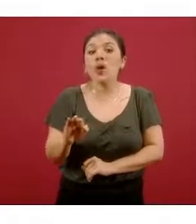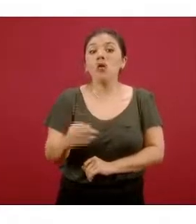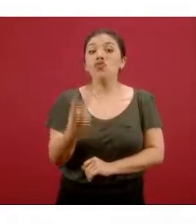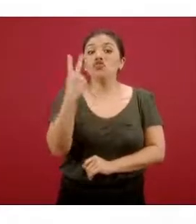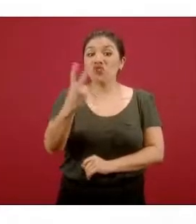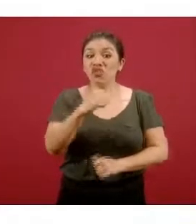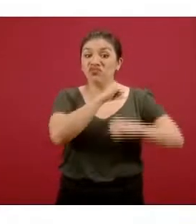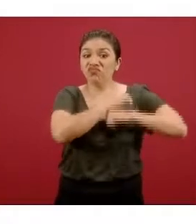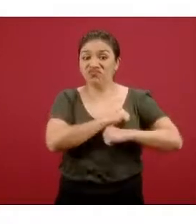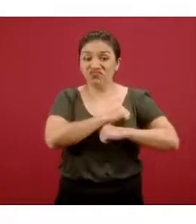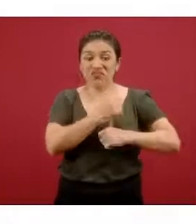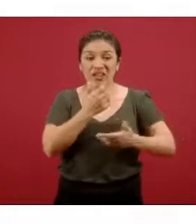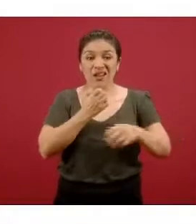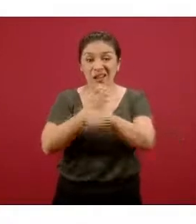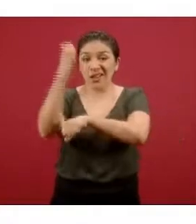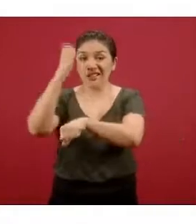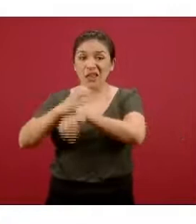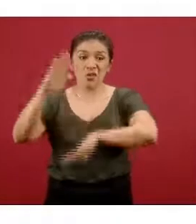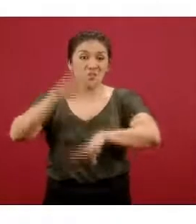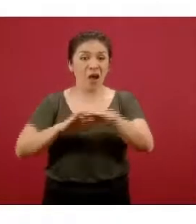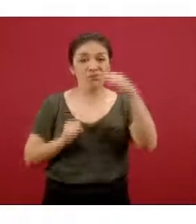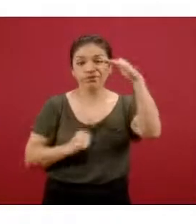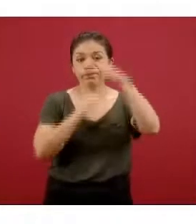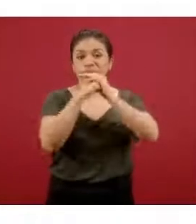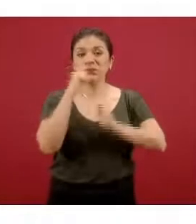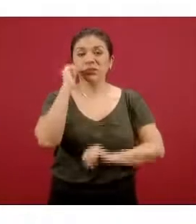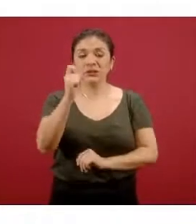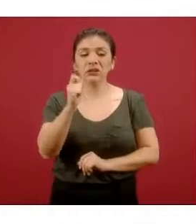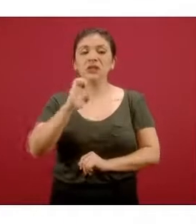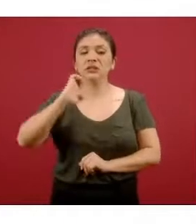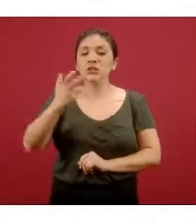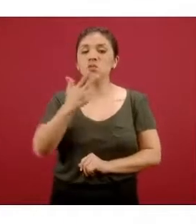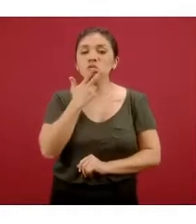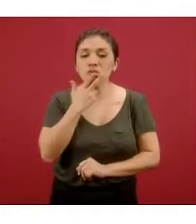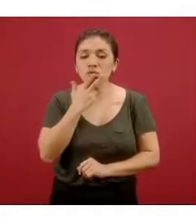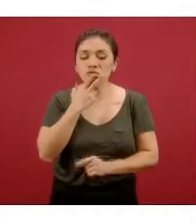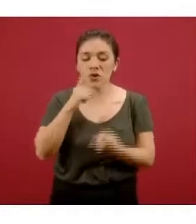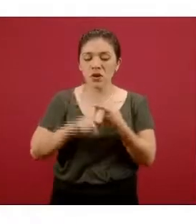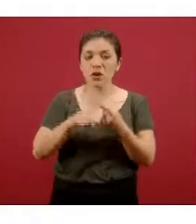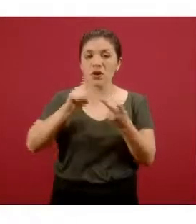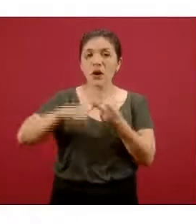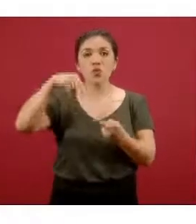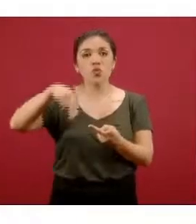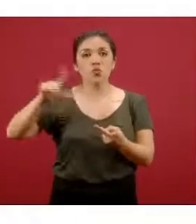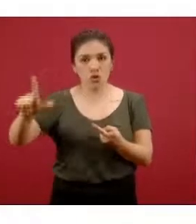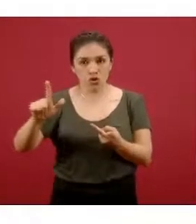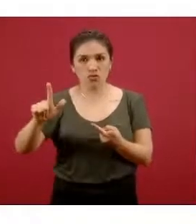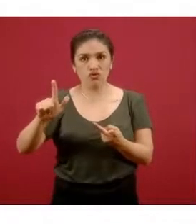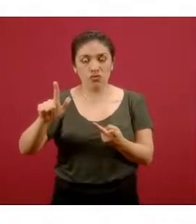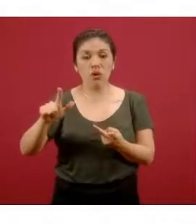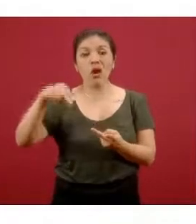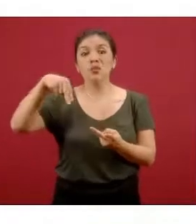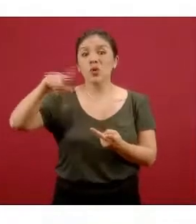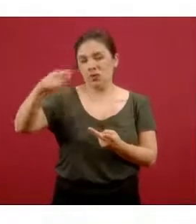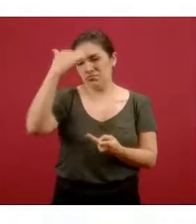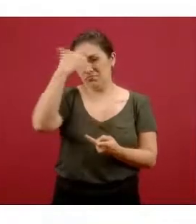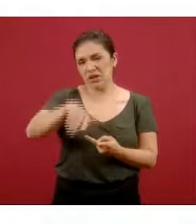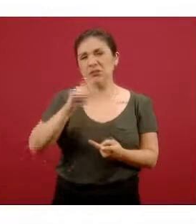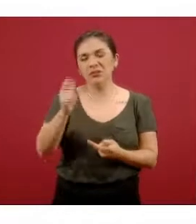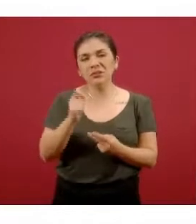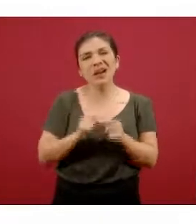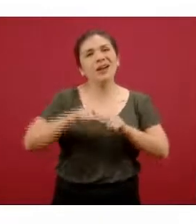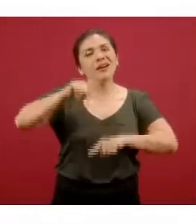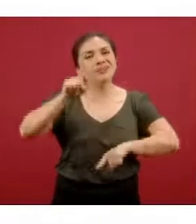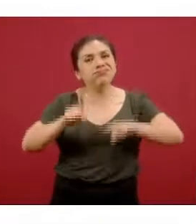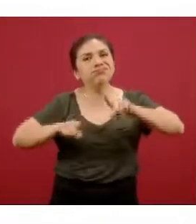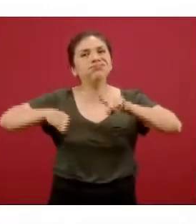2 entidades que rebasan por poco este indicador vienen a ser Chihuahua y Nuevo León. Nuevo León sabemos que estuvo